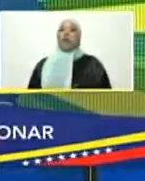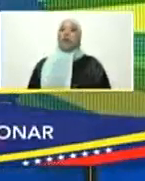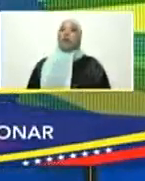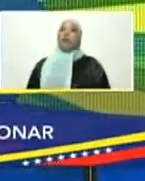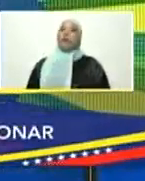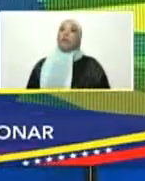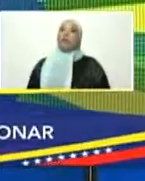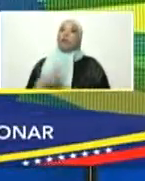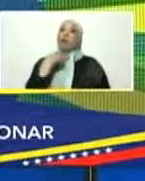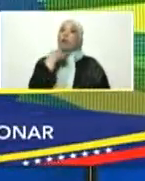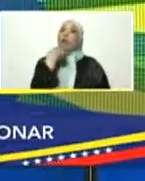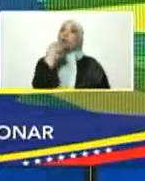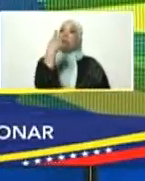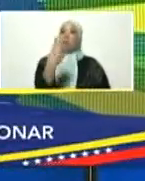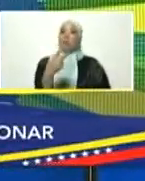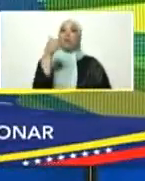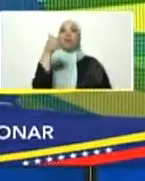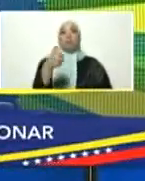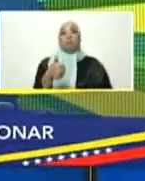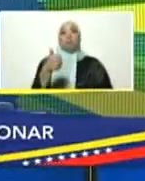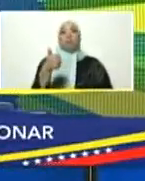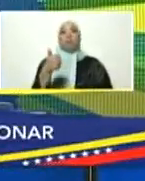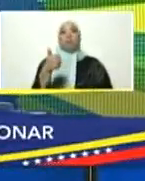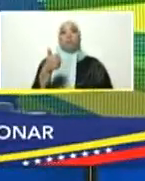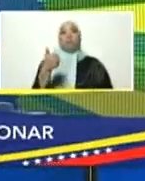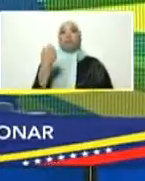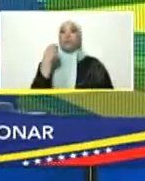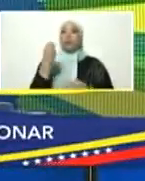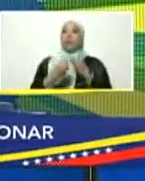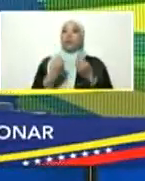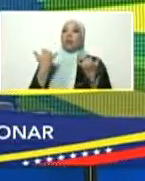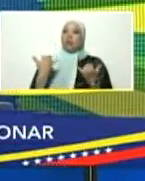Nuevas voces se levantan en esta América.